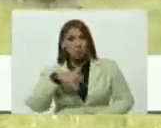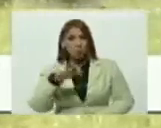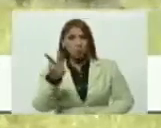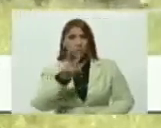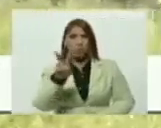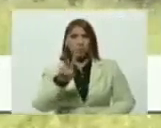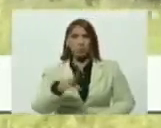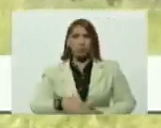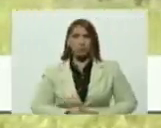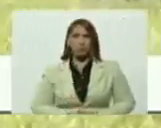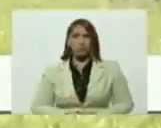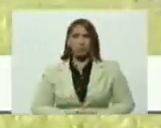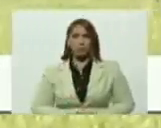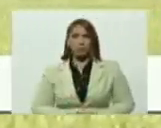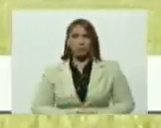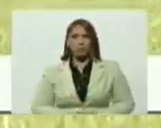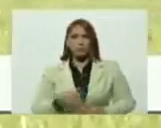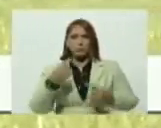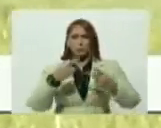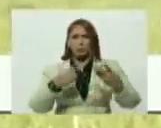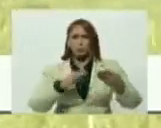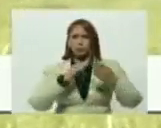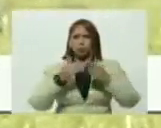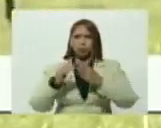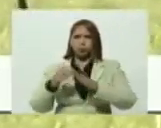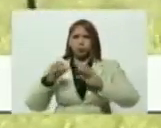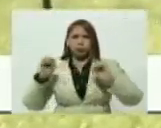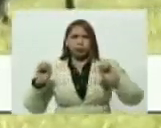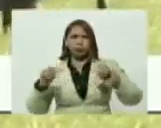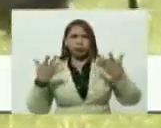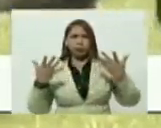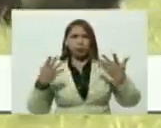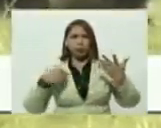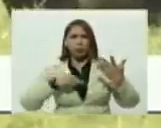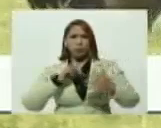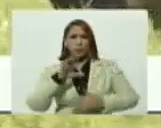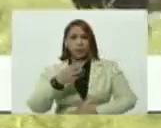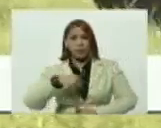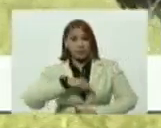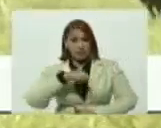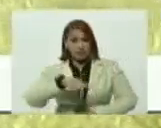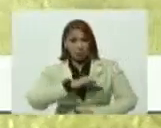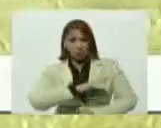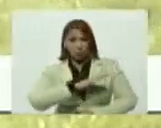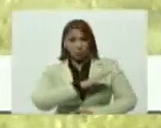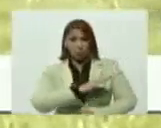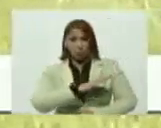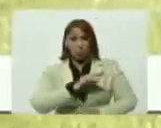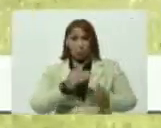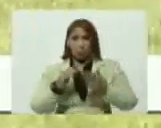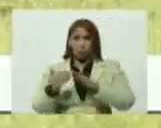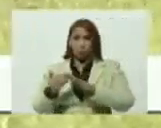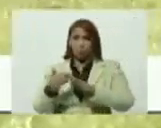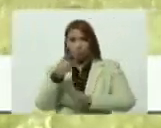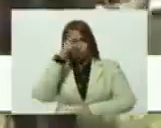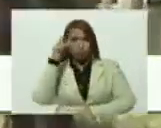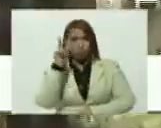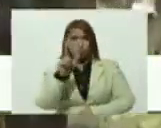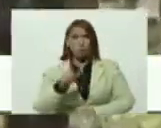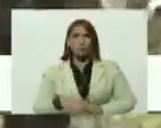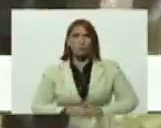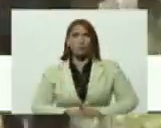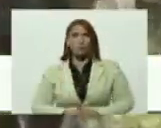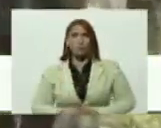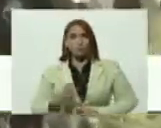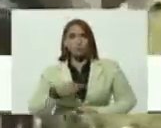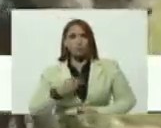venezolano. Así como esta, hay comunas vanguardias en nuestro país. Nosotros y nosotras desde la Comisión de Comunas de la Juventud del Partido Socialista Unido de Venezuela